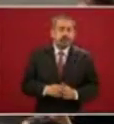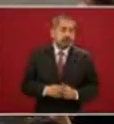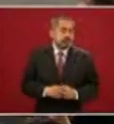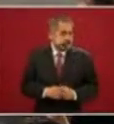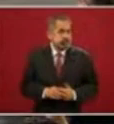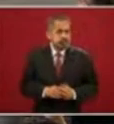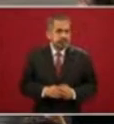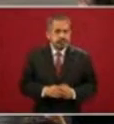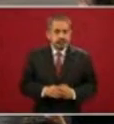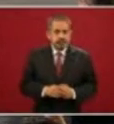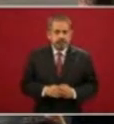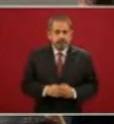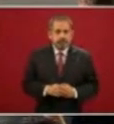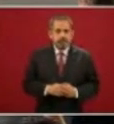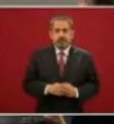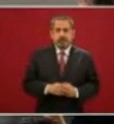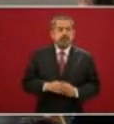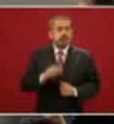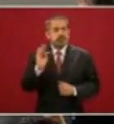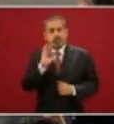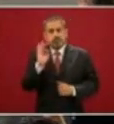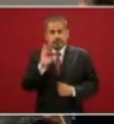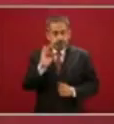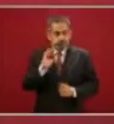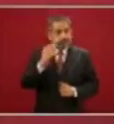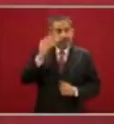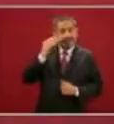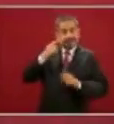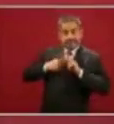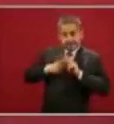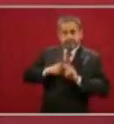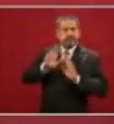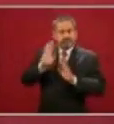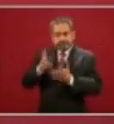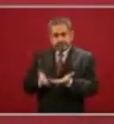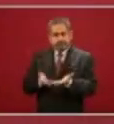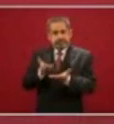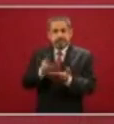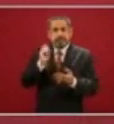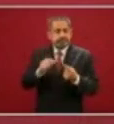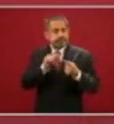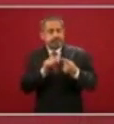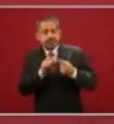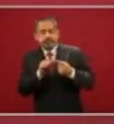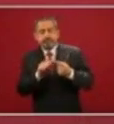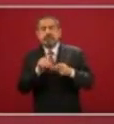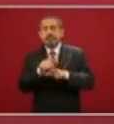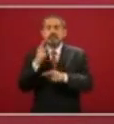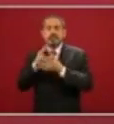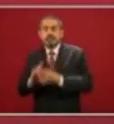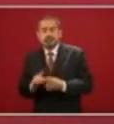de ciertas posiciones que desde el inicio están planteadas sobre la agenda política y